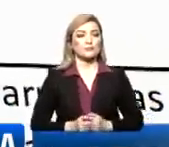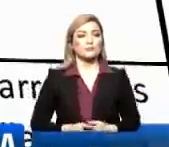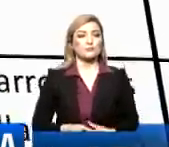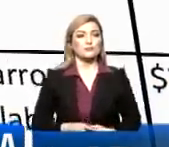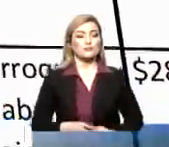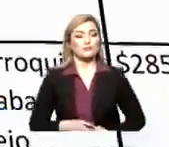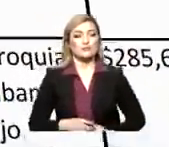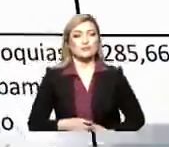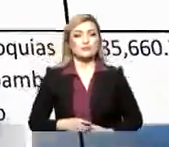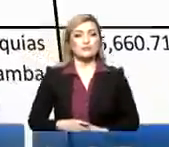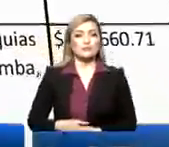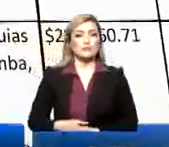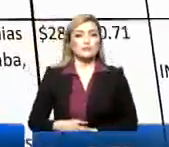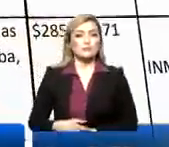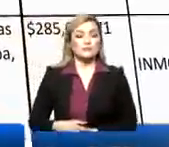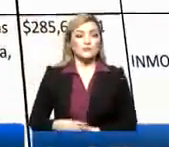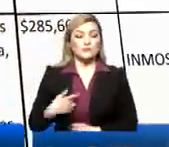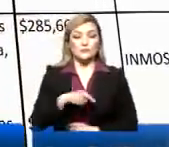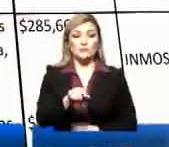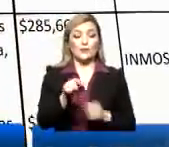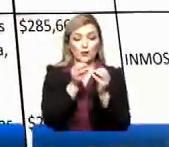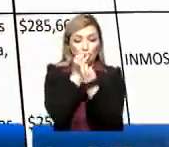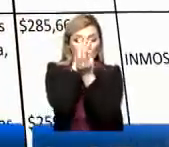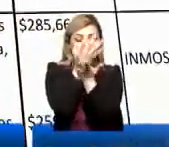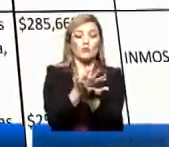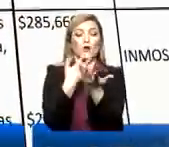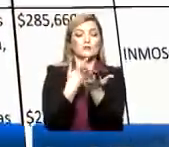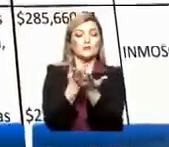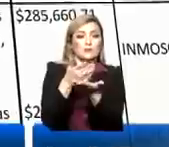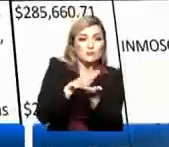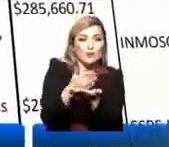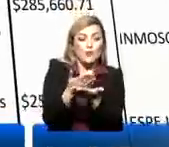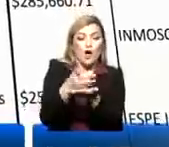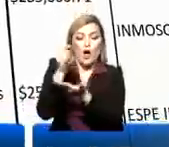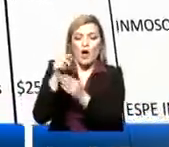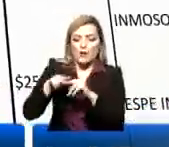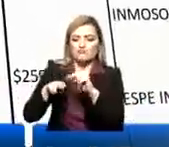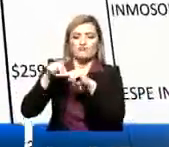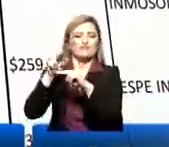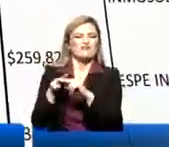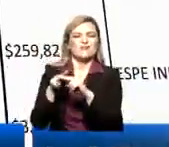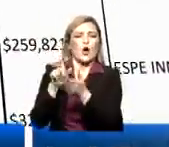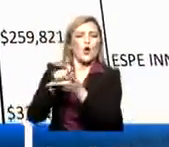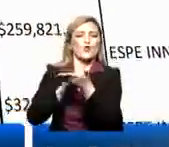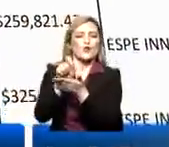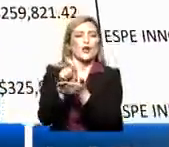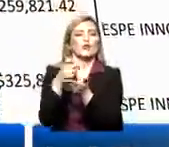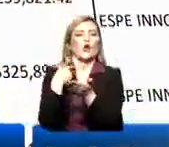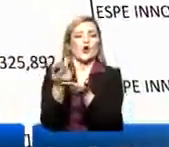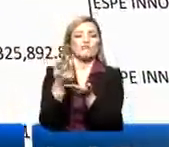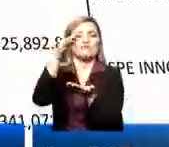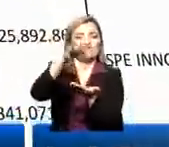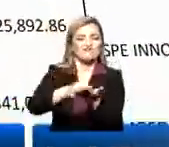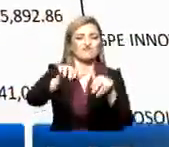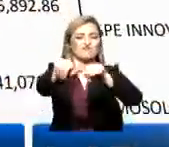Este cuadro muestra que Inmosolución también intermedia con las obras contratadas por las administraciones zonales y de eso, dice el alcalde